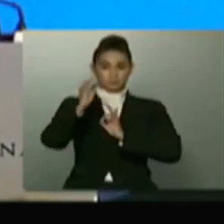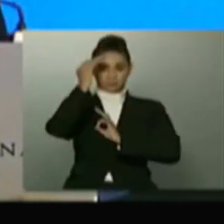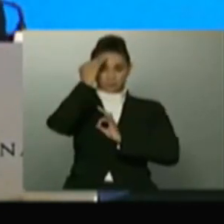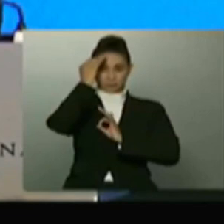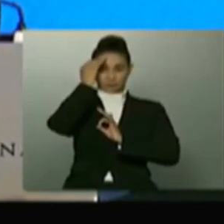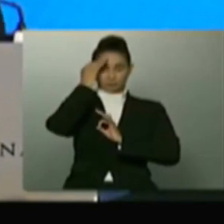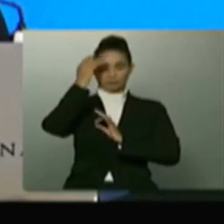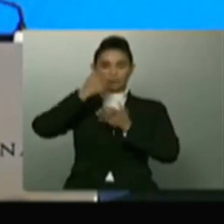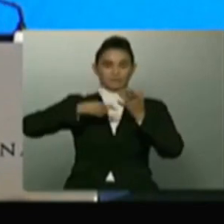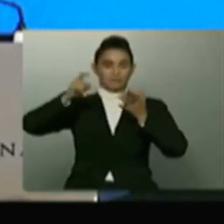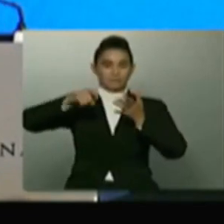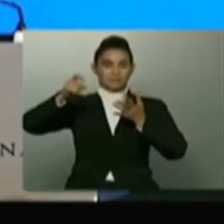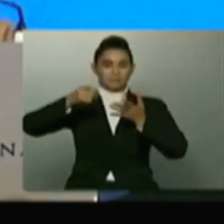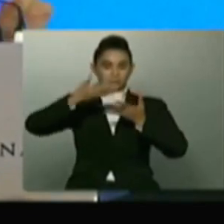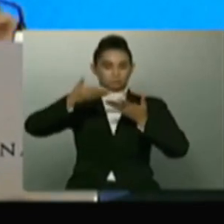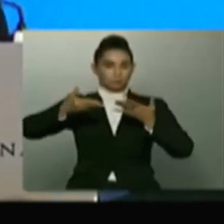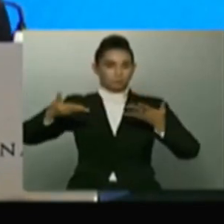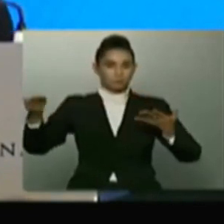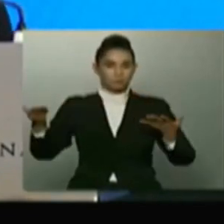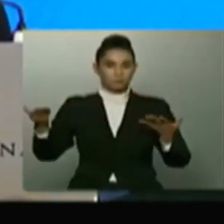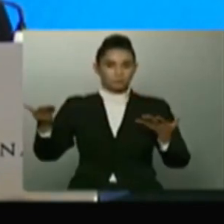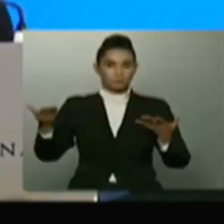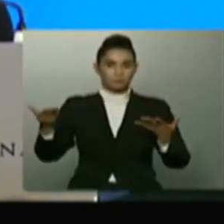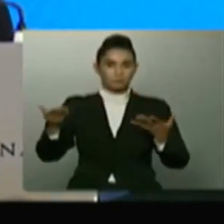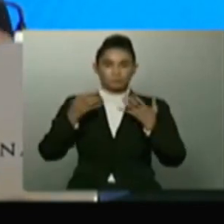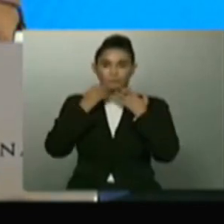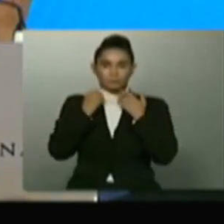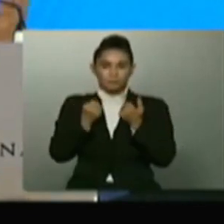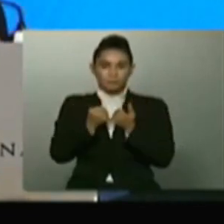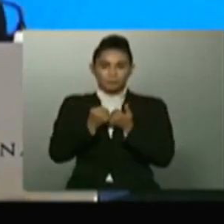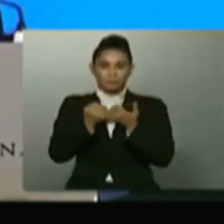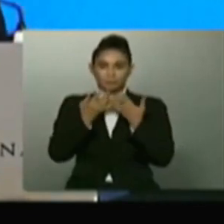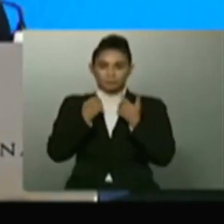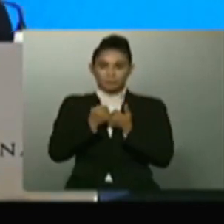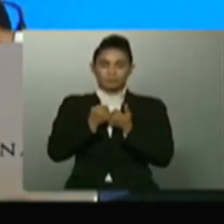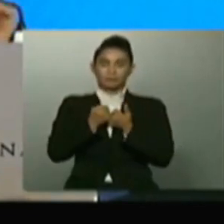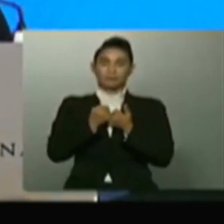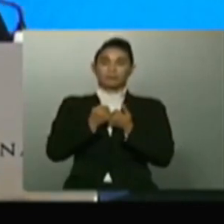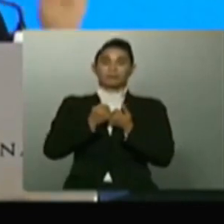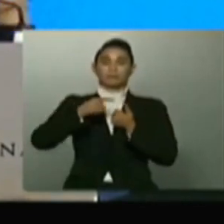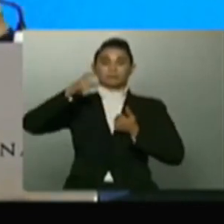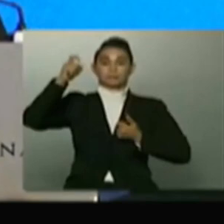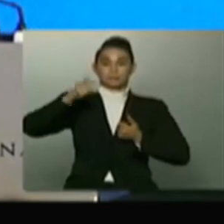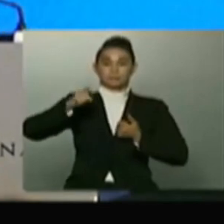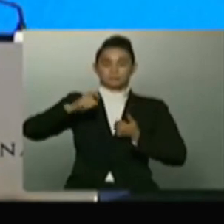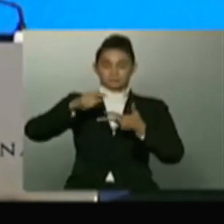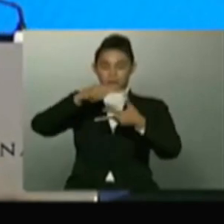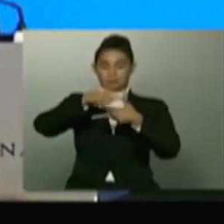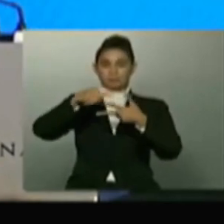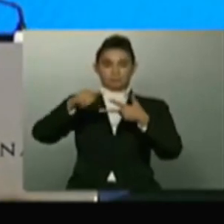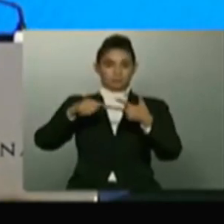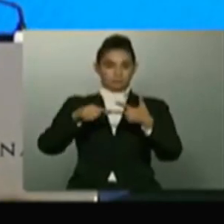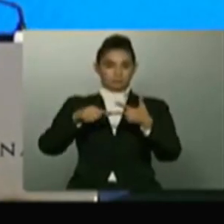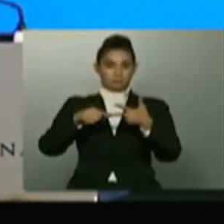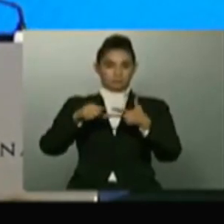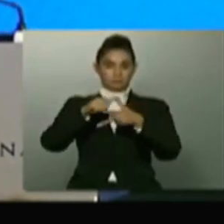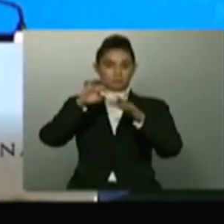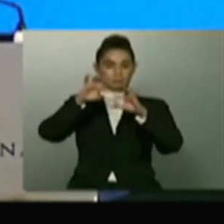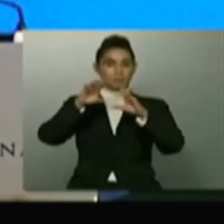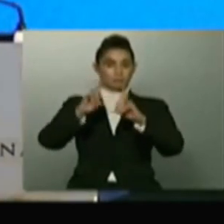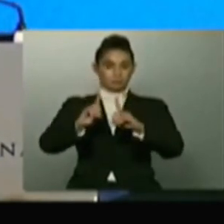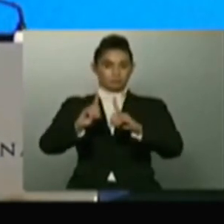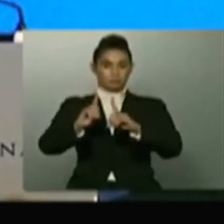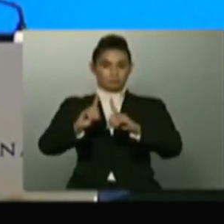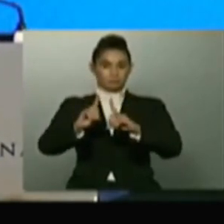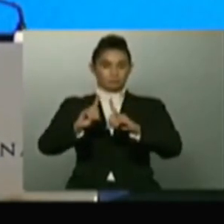saber que necesitamos cosas no sólo es querer que y para eso necesitamos tres cosas educación